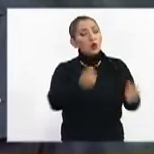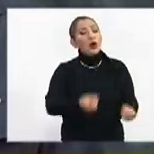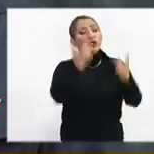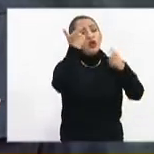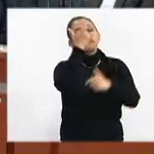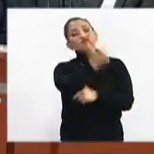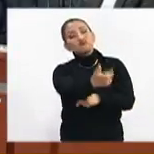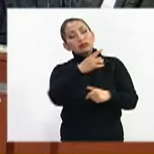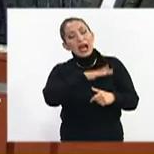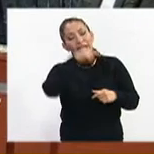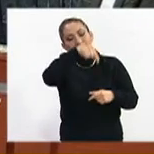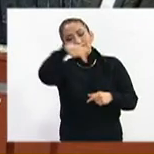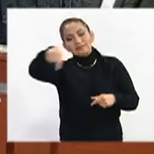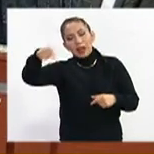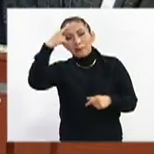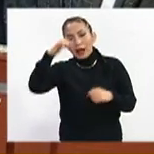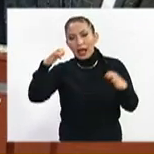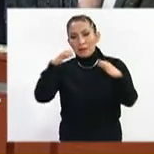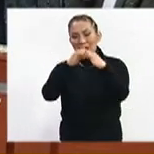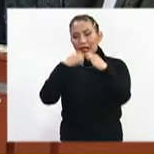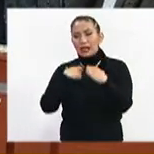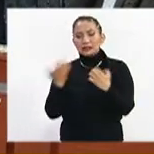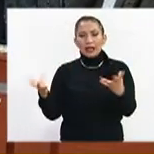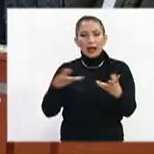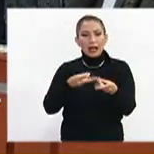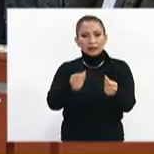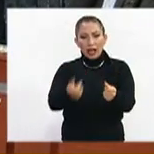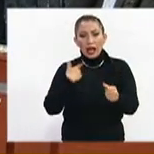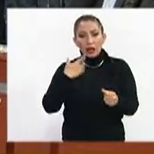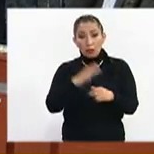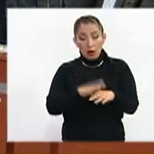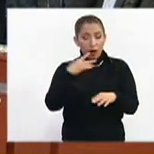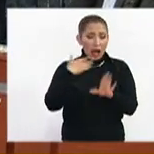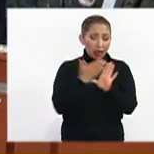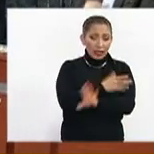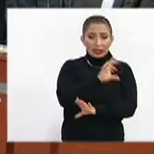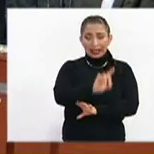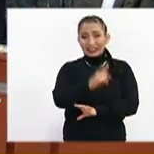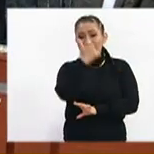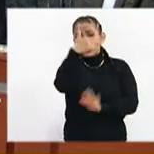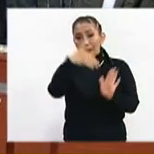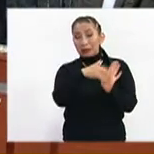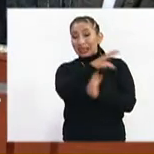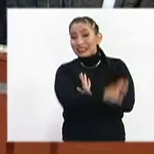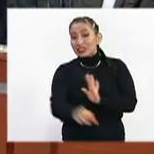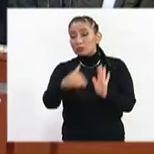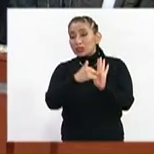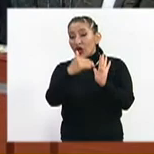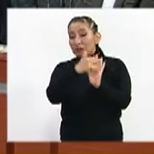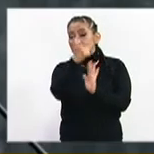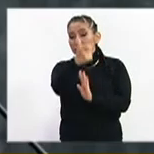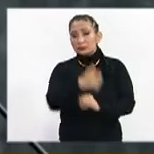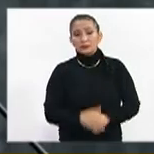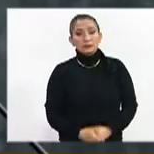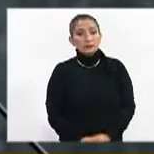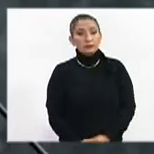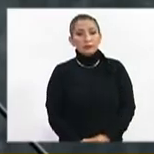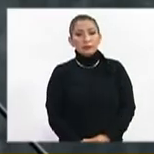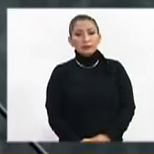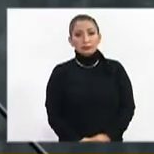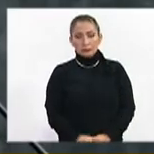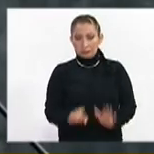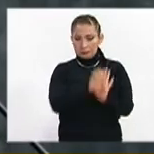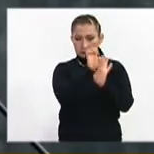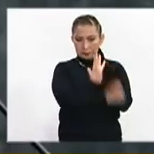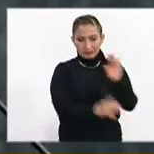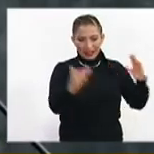de lo que significará atender la emergencia, que ascienden de manera preliminar a 37,500 millones de pesos. En el